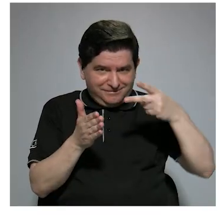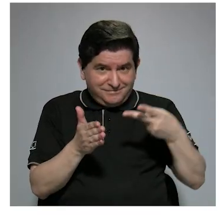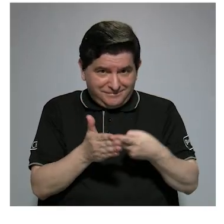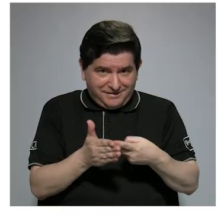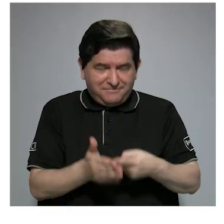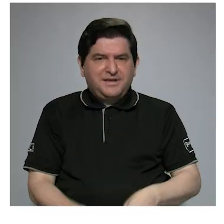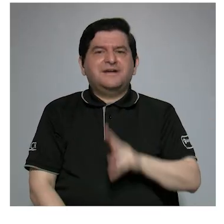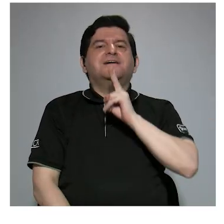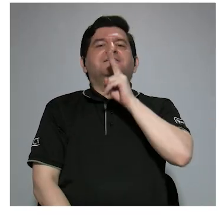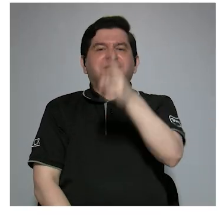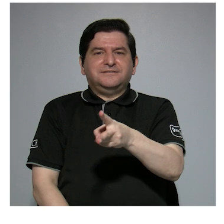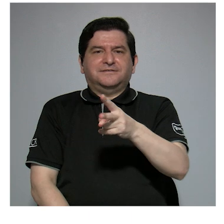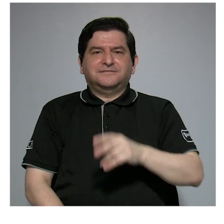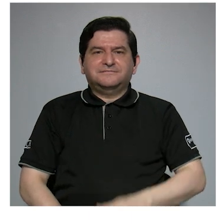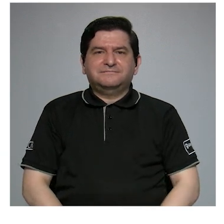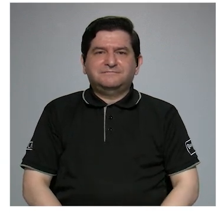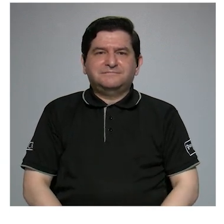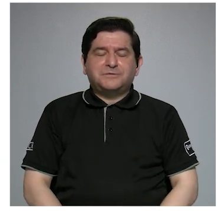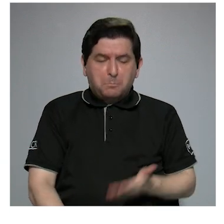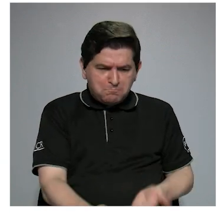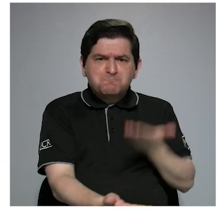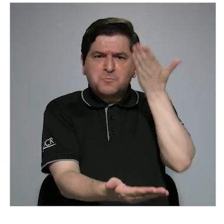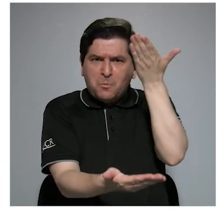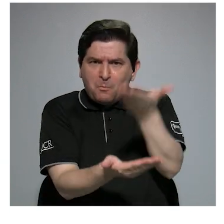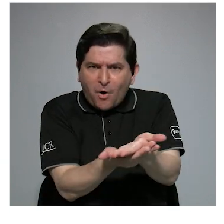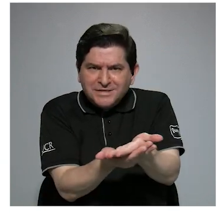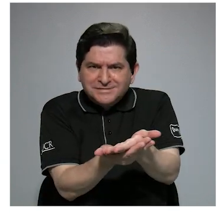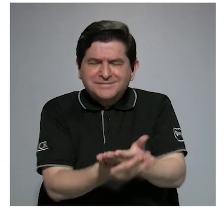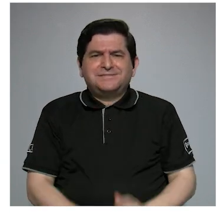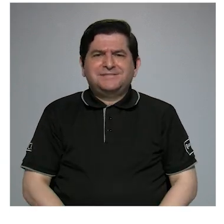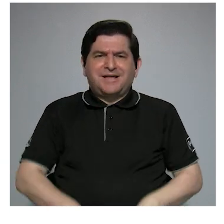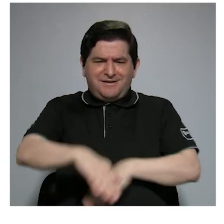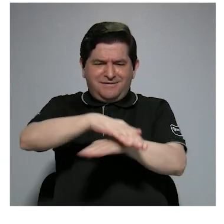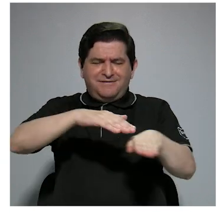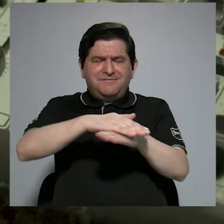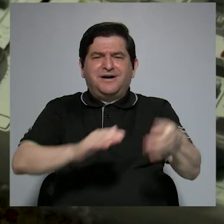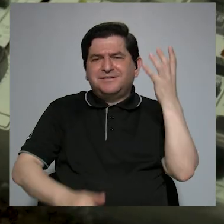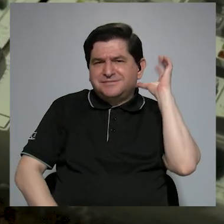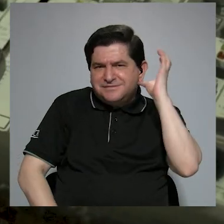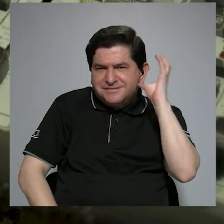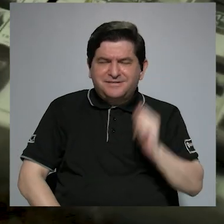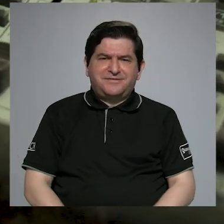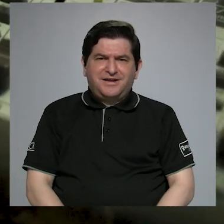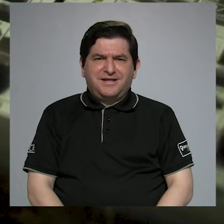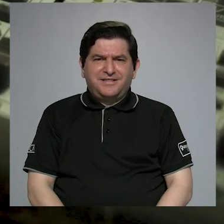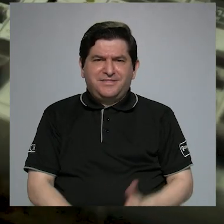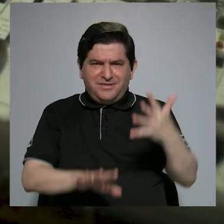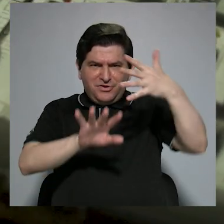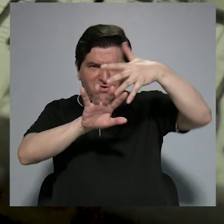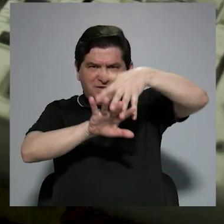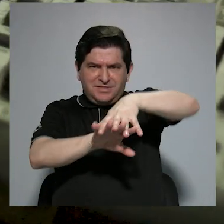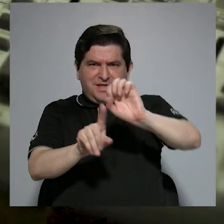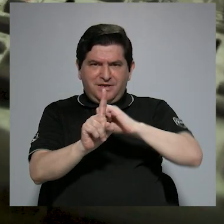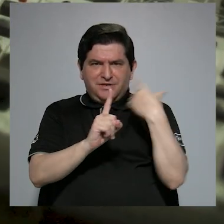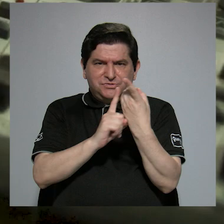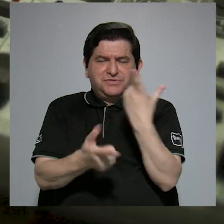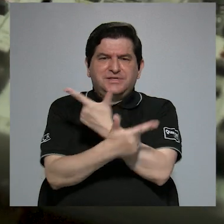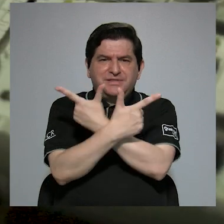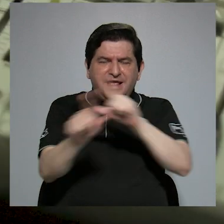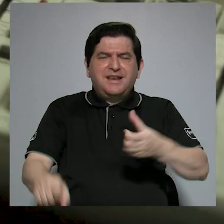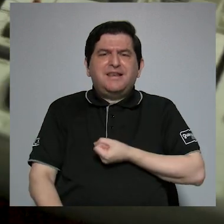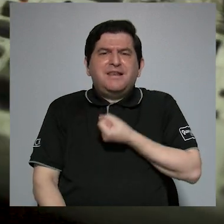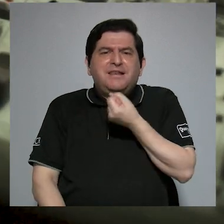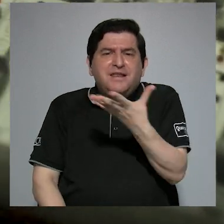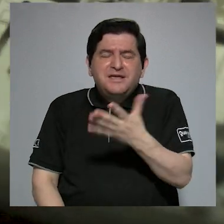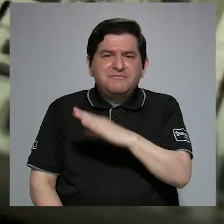es real. Es esta propuesta de crear una plataforma radiofónica que se integre en la sociedad para la libertad de